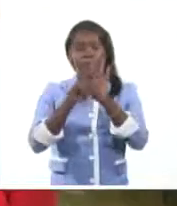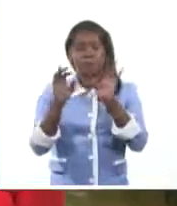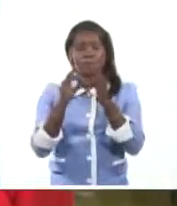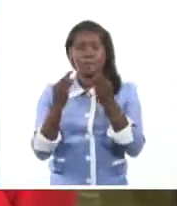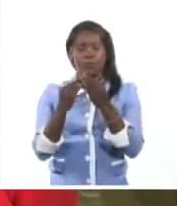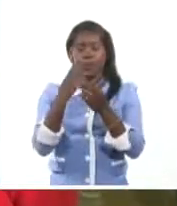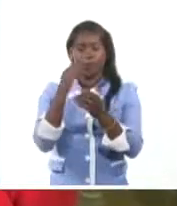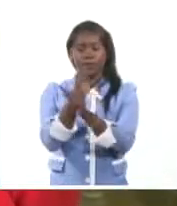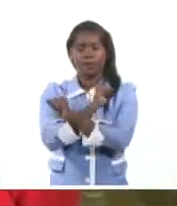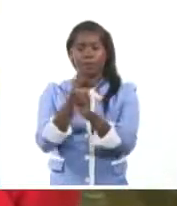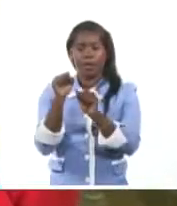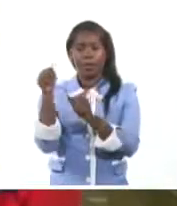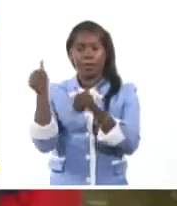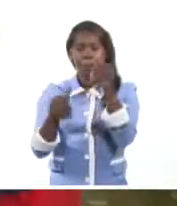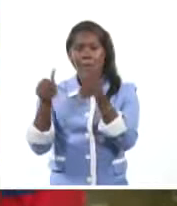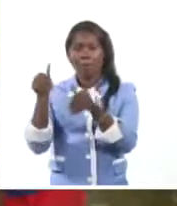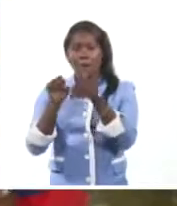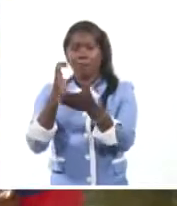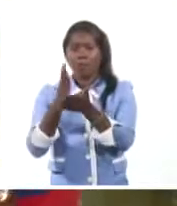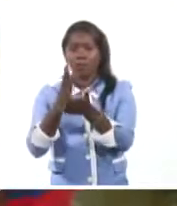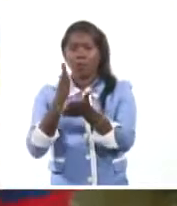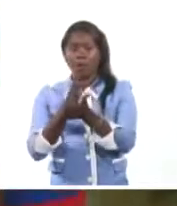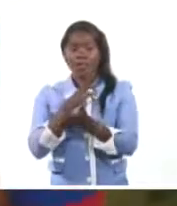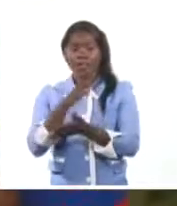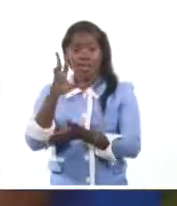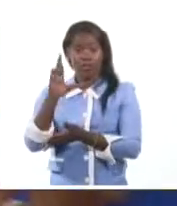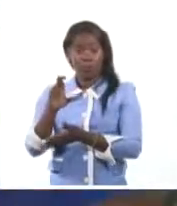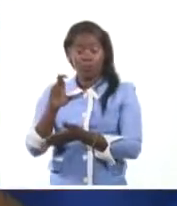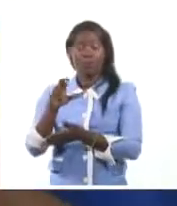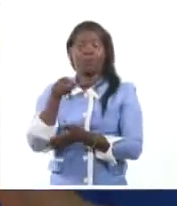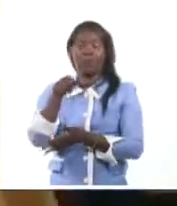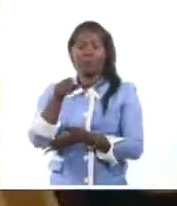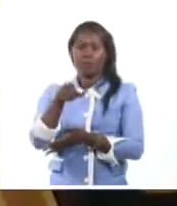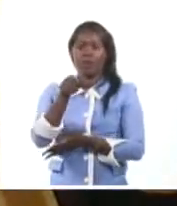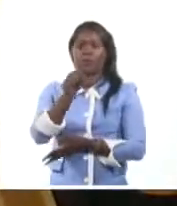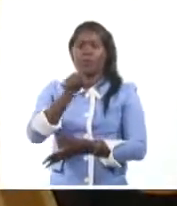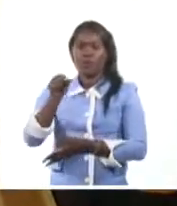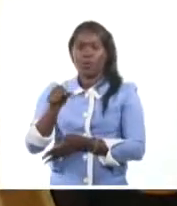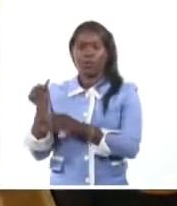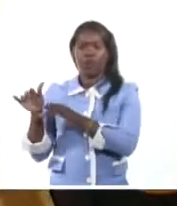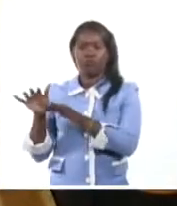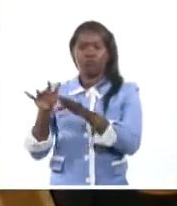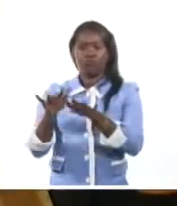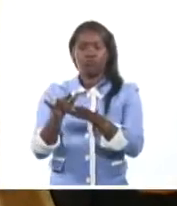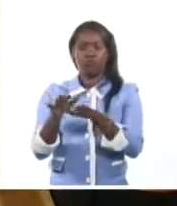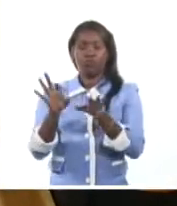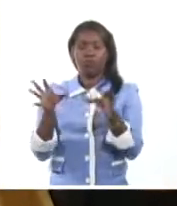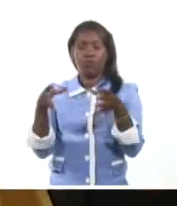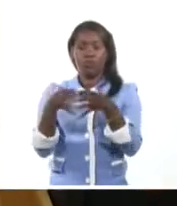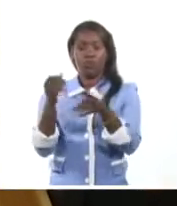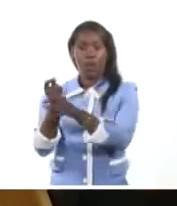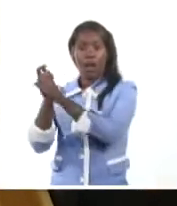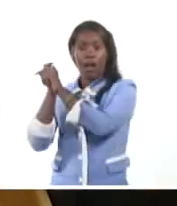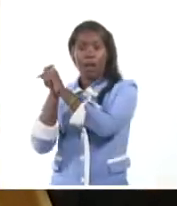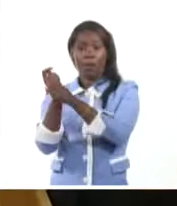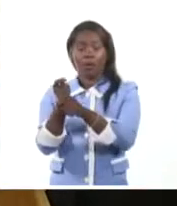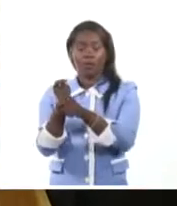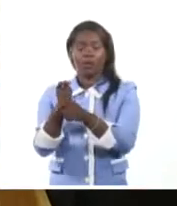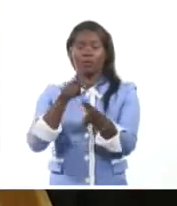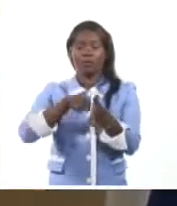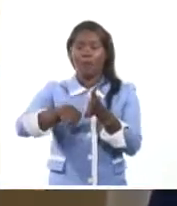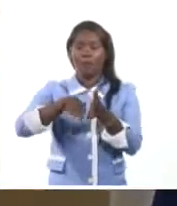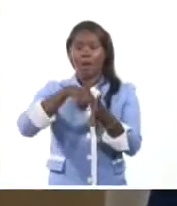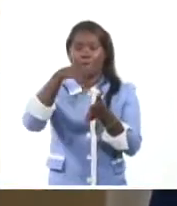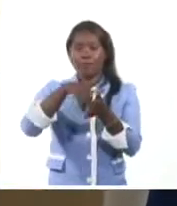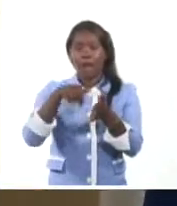acudieron al colegio electoral de la escuela Cerro Pelado los integrantes de la preselección nacional sub-23 de béisbol, que realiza su